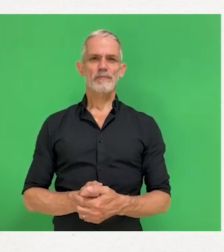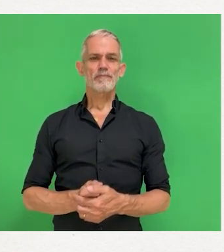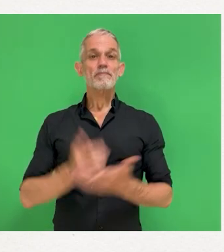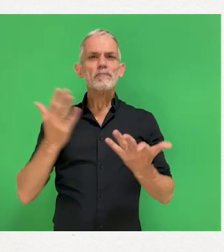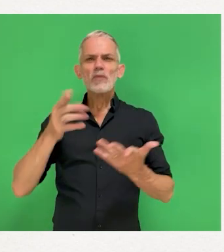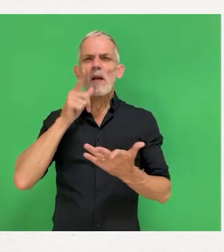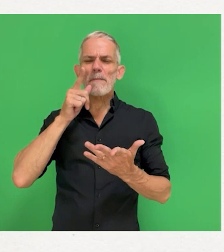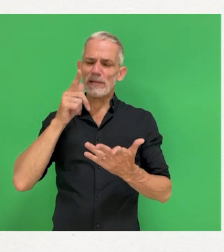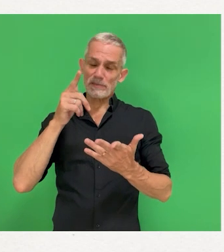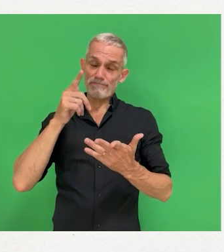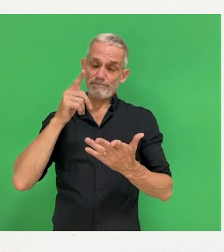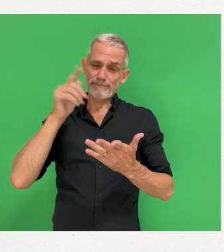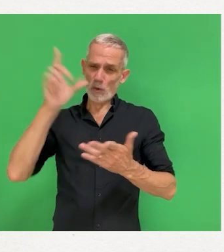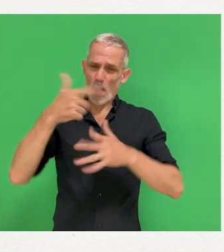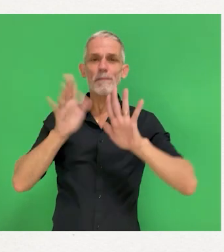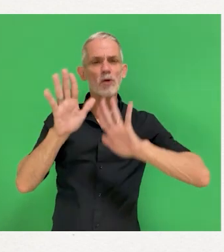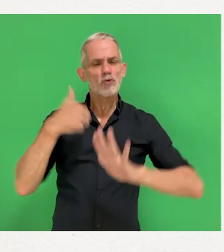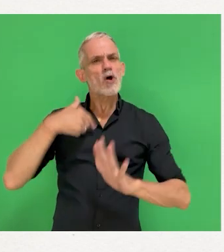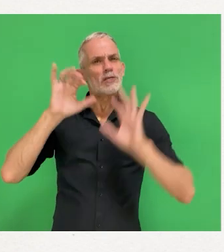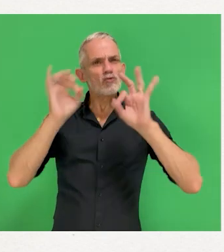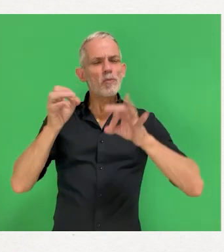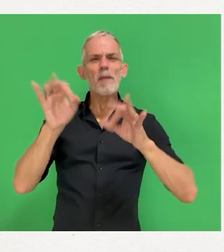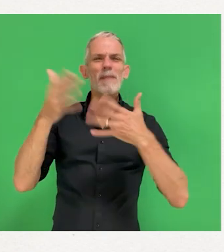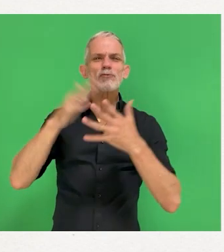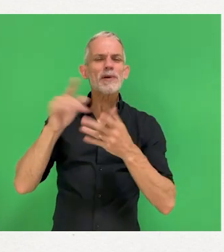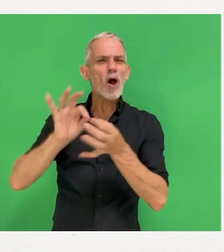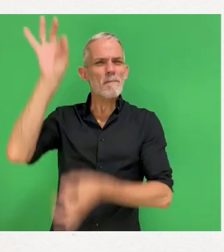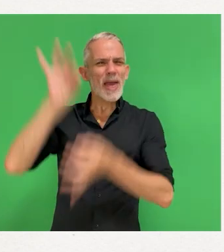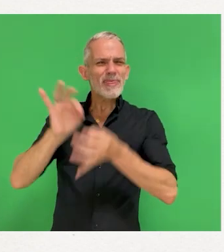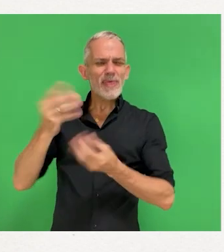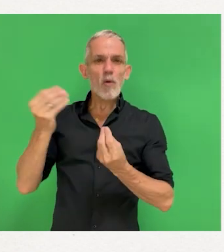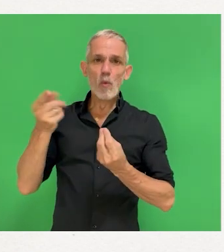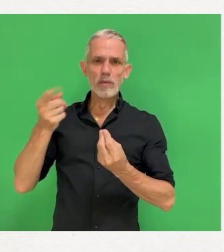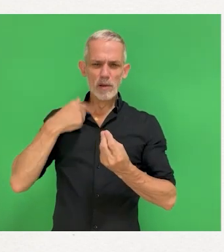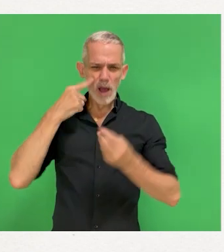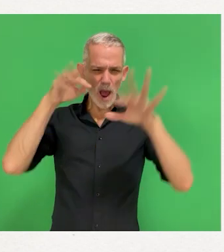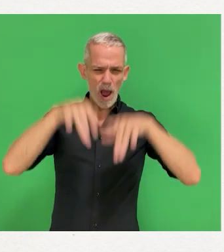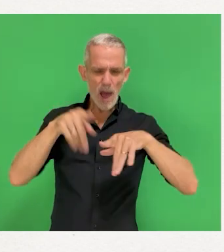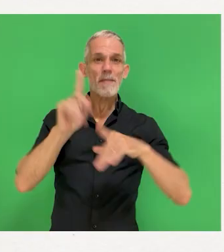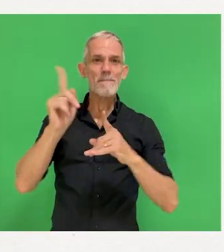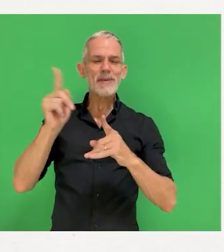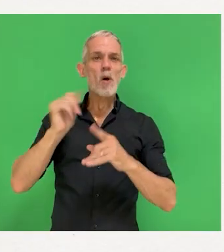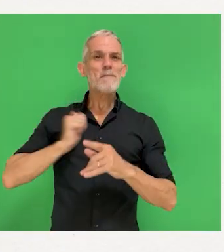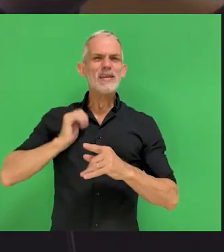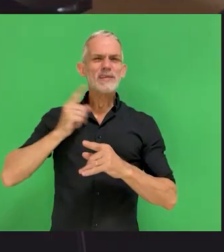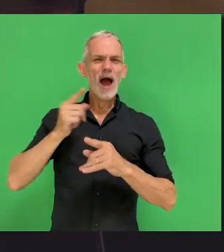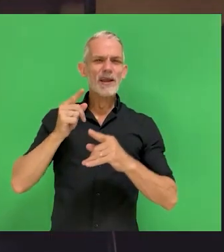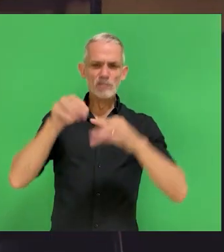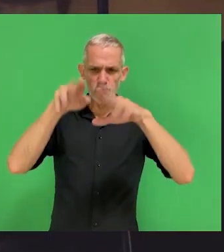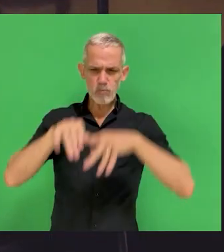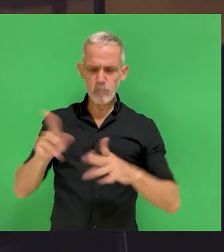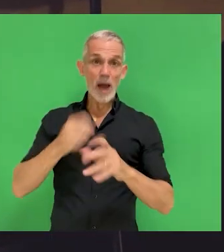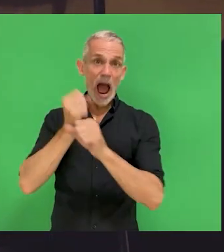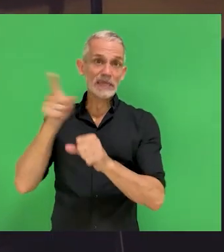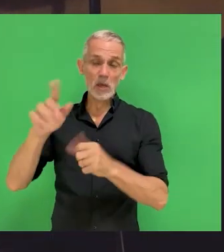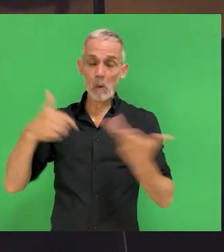Por ahí parece loco, pero yo supe más o menos cuánto medía mi papá al ver el prontuario ese que hacían los milicos, porque hasta